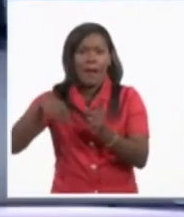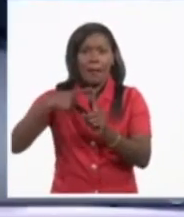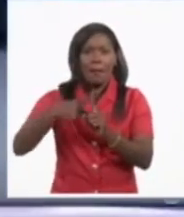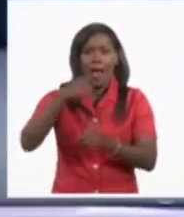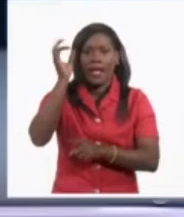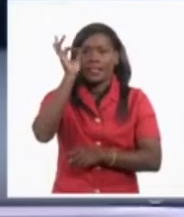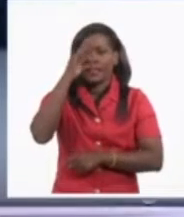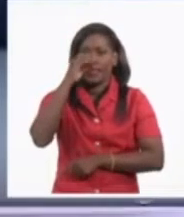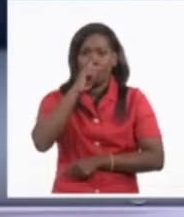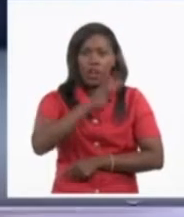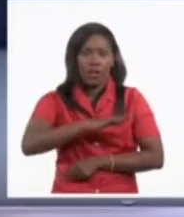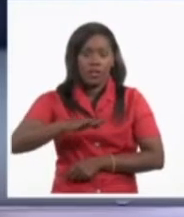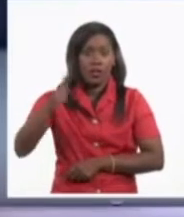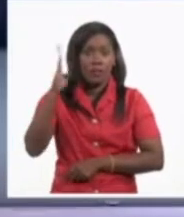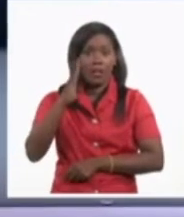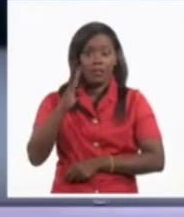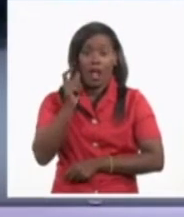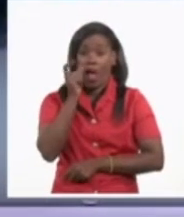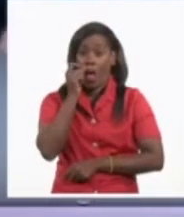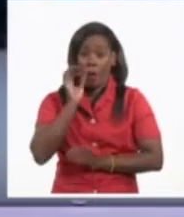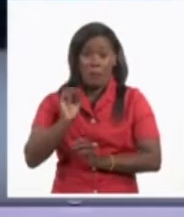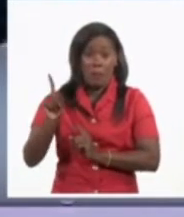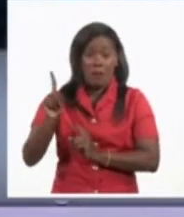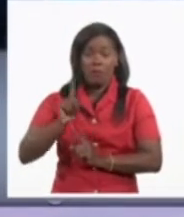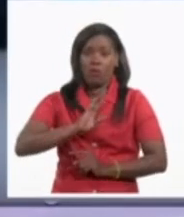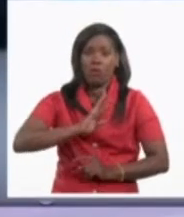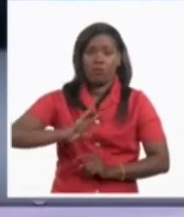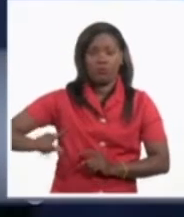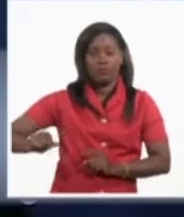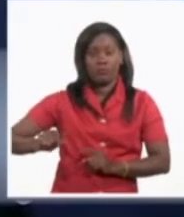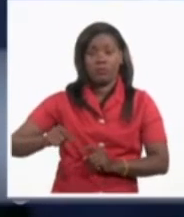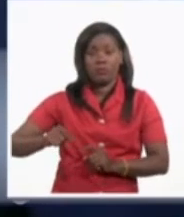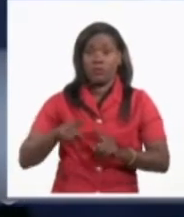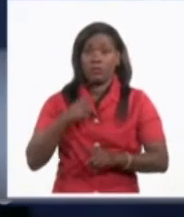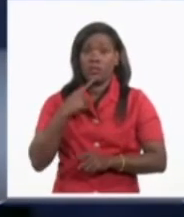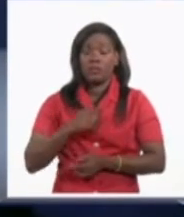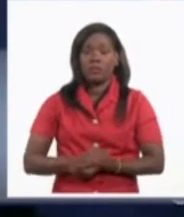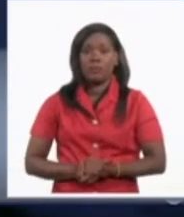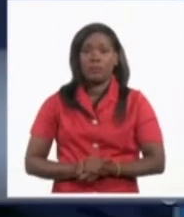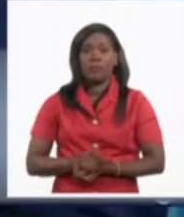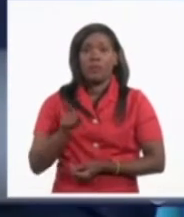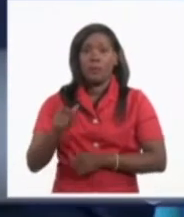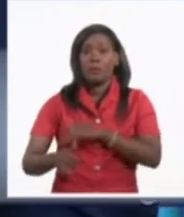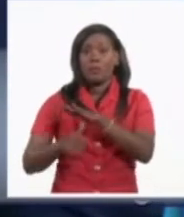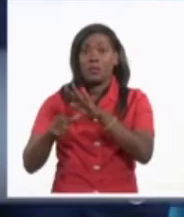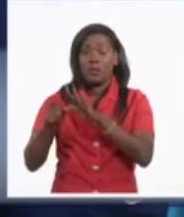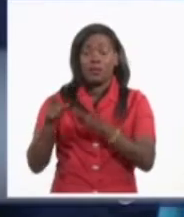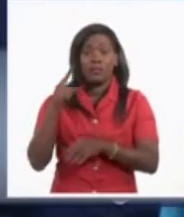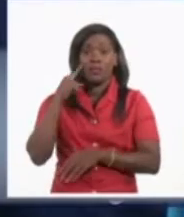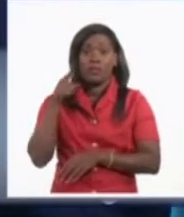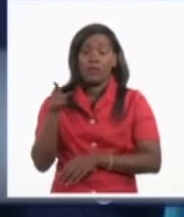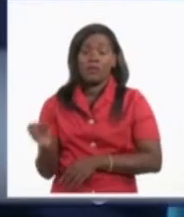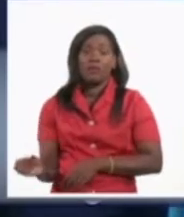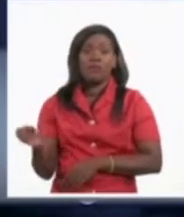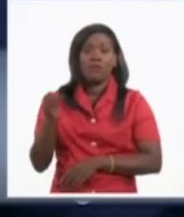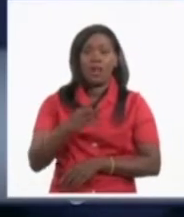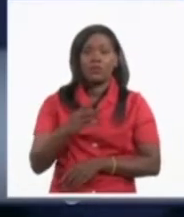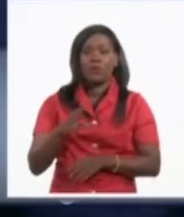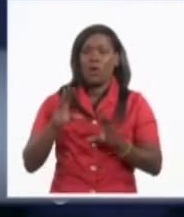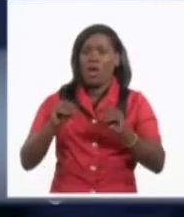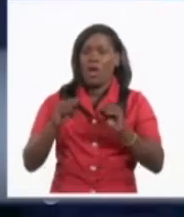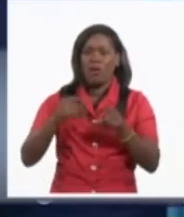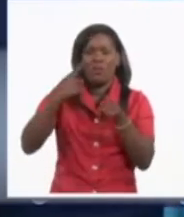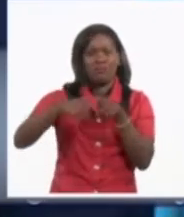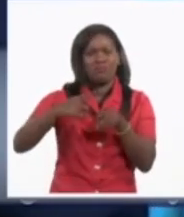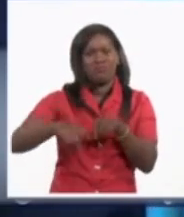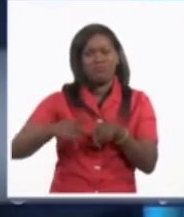prometió romper el secreto de 100 años impuestos por Bolsonaro en varios escándalos y pidió al